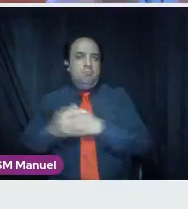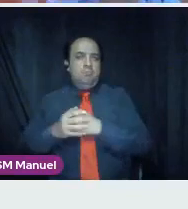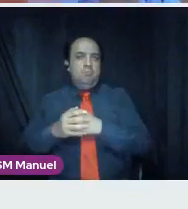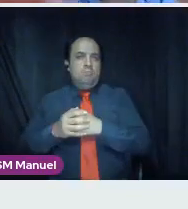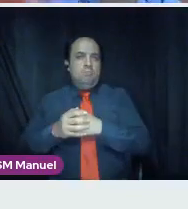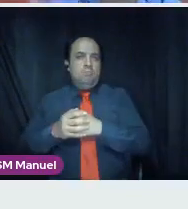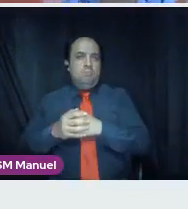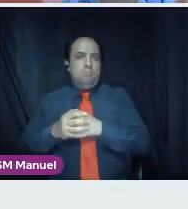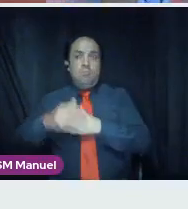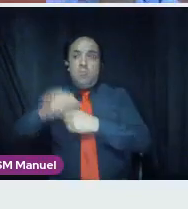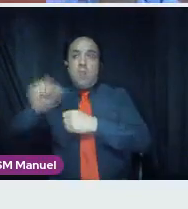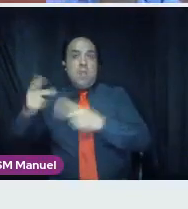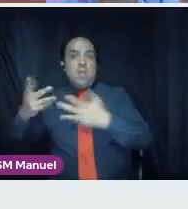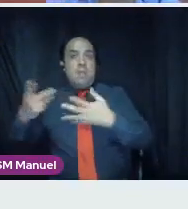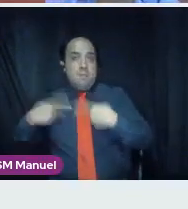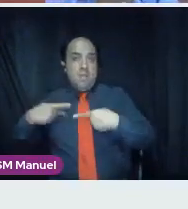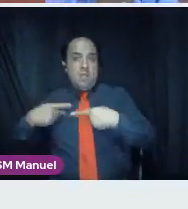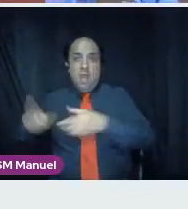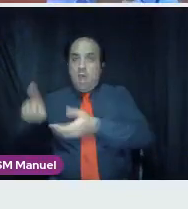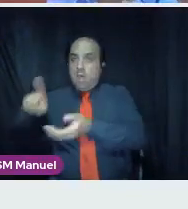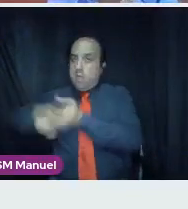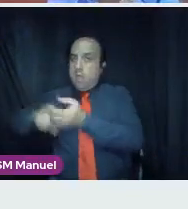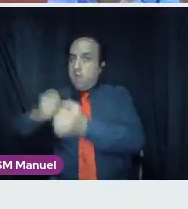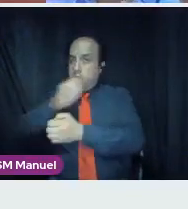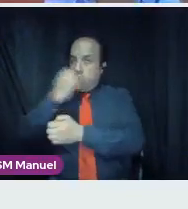el resto de las personas que se encuentran en